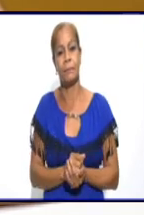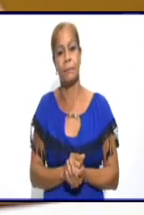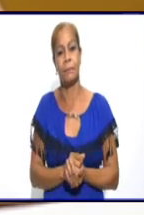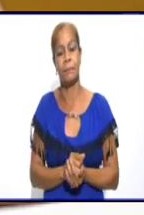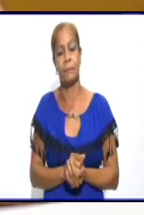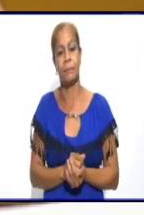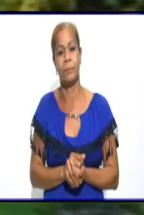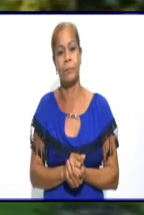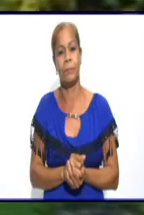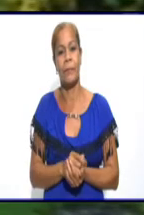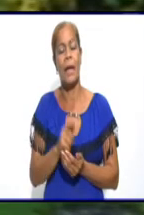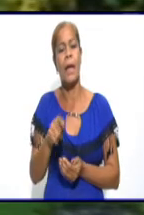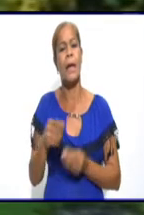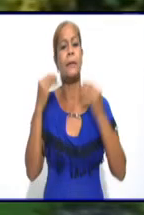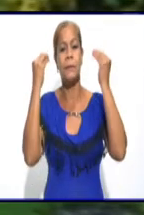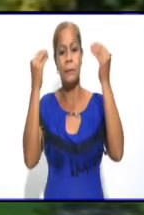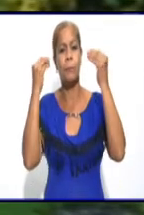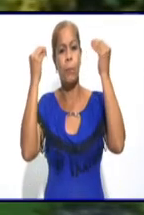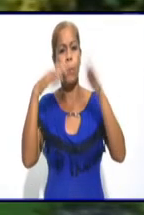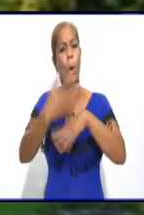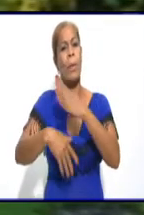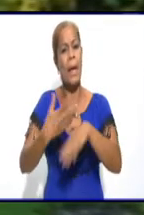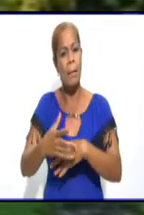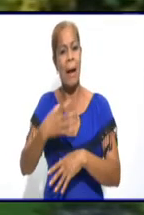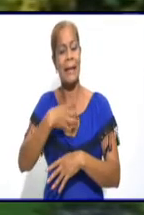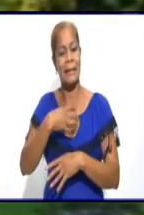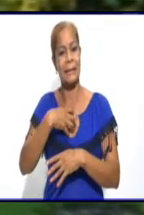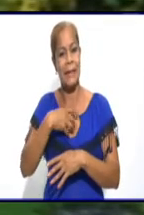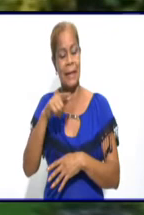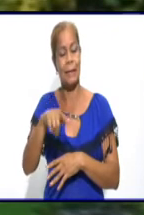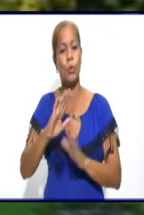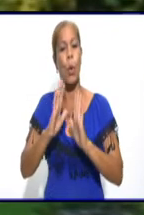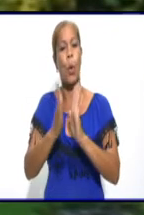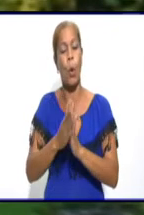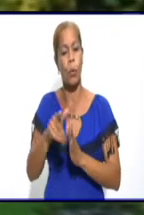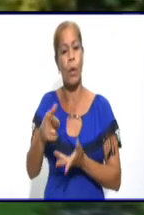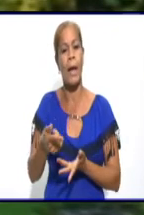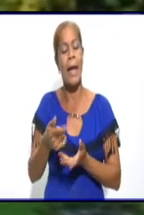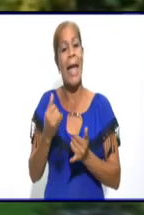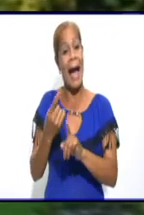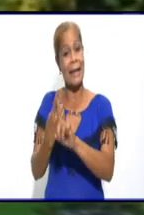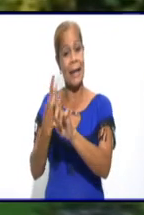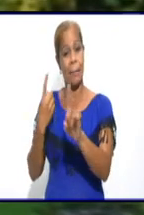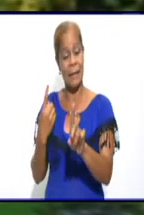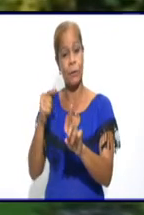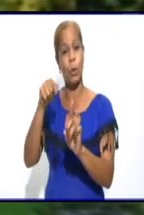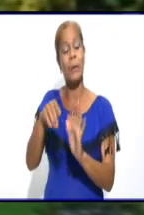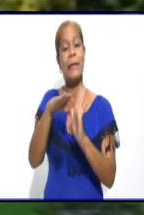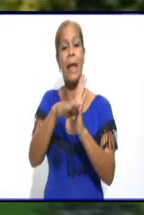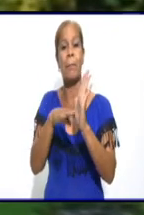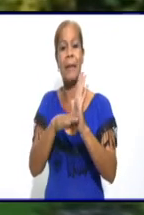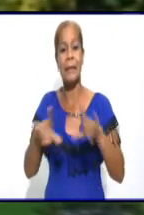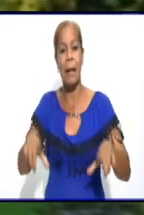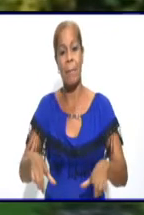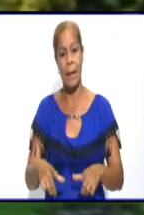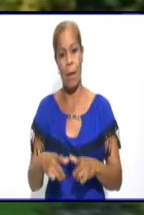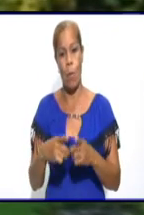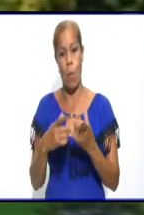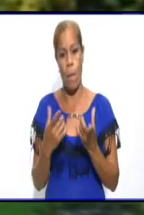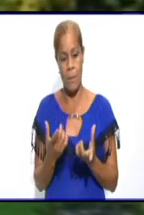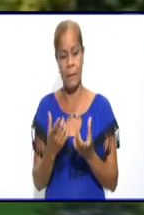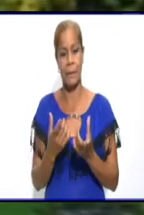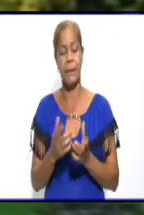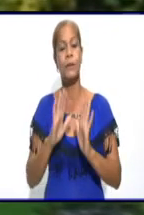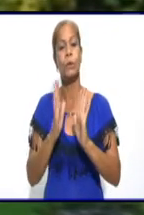el trastorno que provocan las personas todo este confinamiento y las medidas para preservar la salud y ganarle